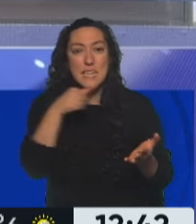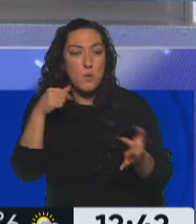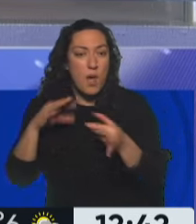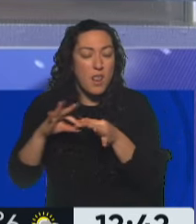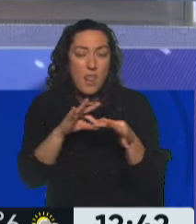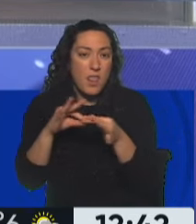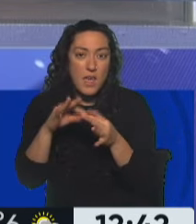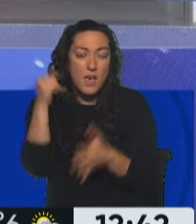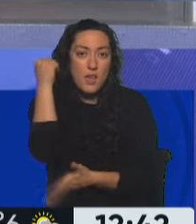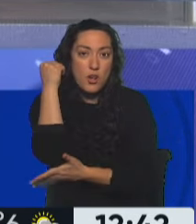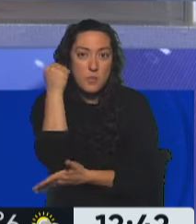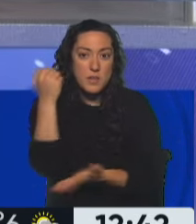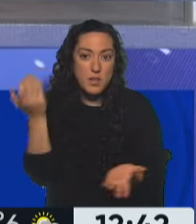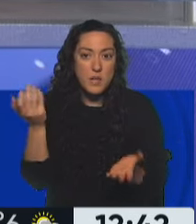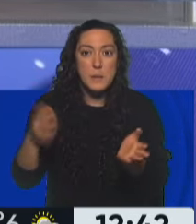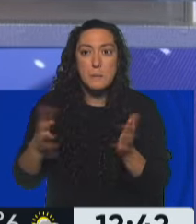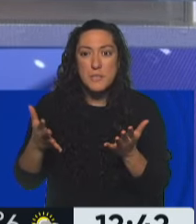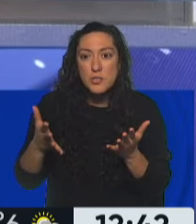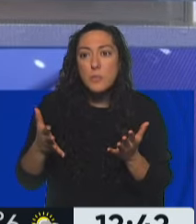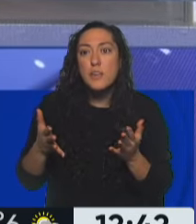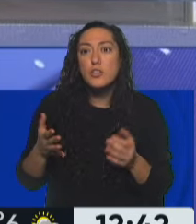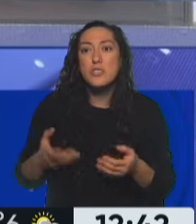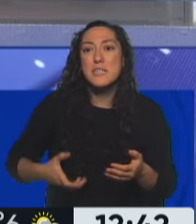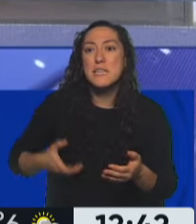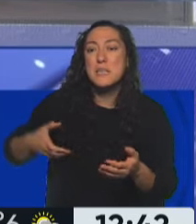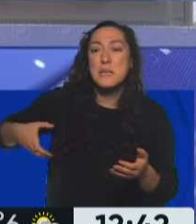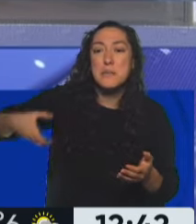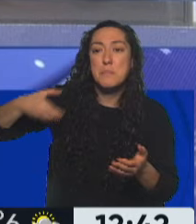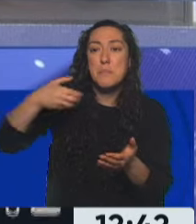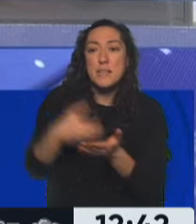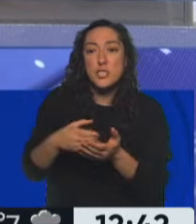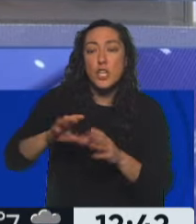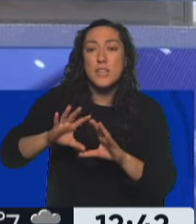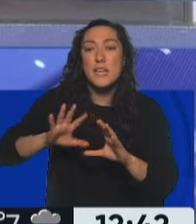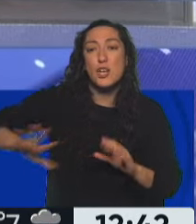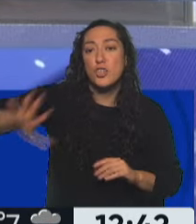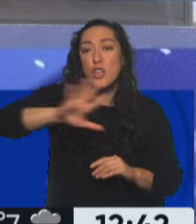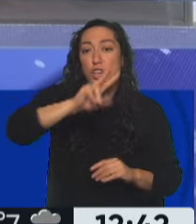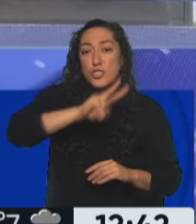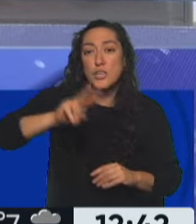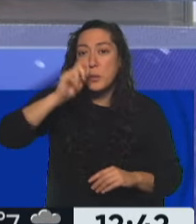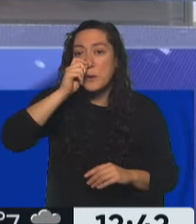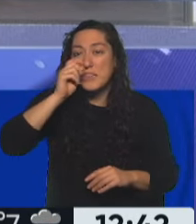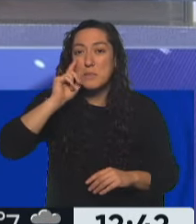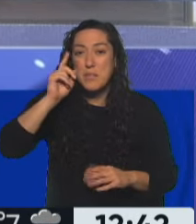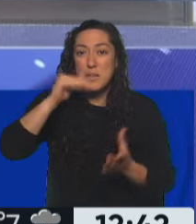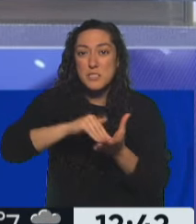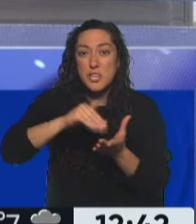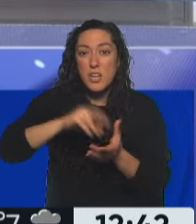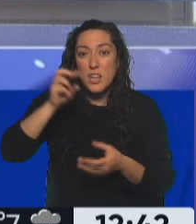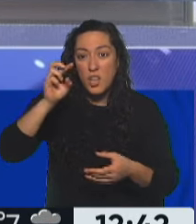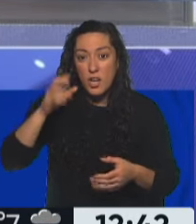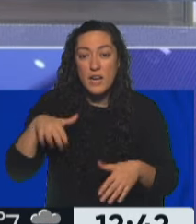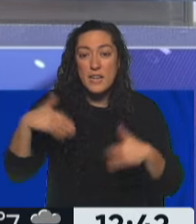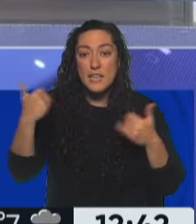Hay aproximadamente el stock de inversiones taiwanesas en el continente son 220.000 millones de dólares. Es decir, que